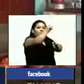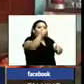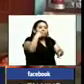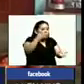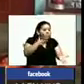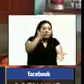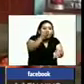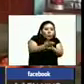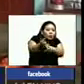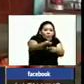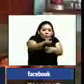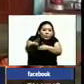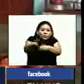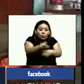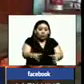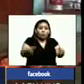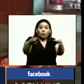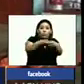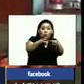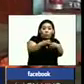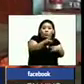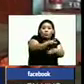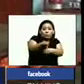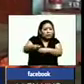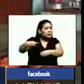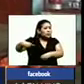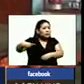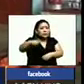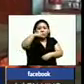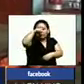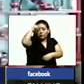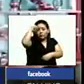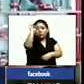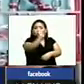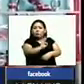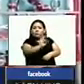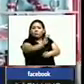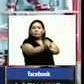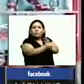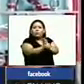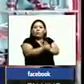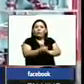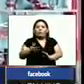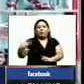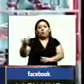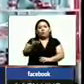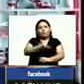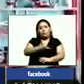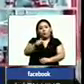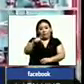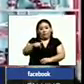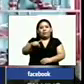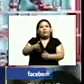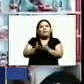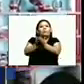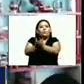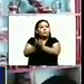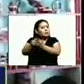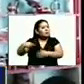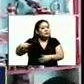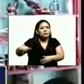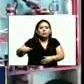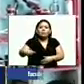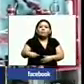las emergencias El Cuerpo De Bomberos Trabaja constantemente En mejorar Sus habilidades Decirles Que como estación De bomberos De la Unión Siempre le estamos